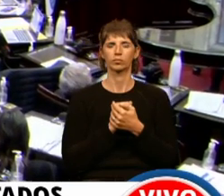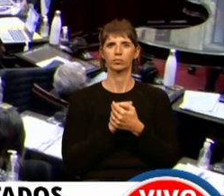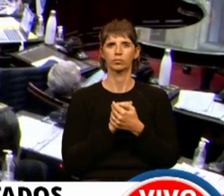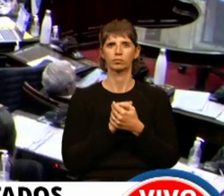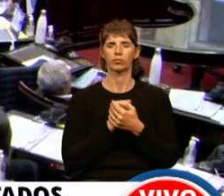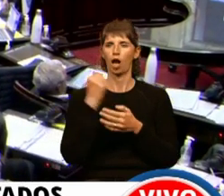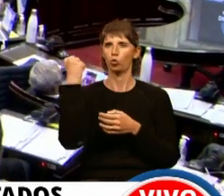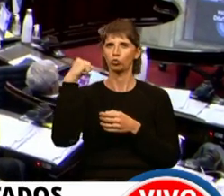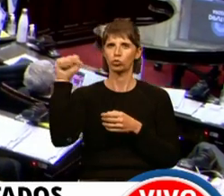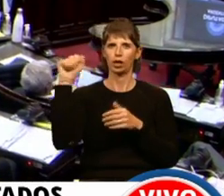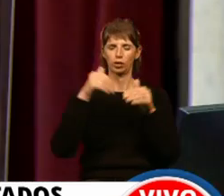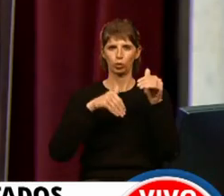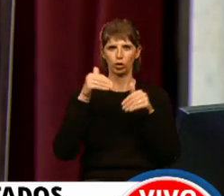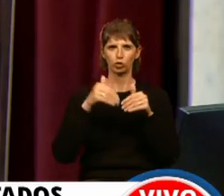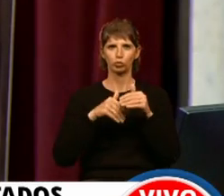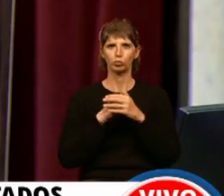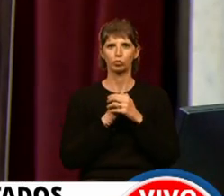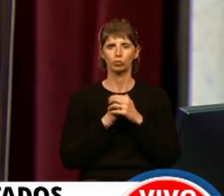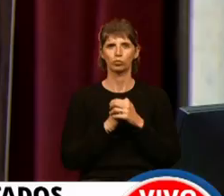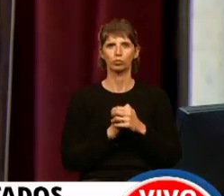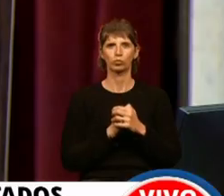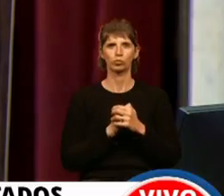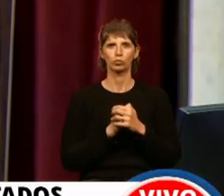ausente a la hora de votar